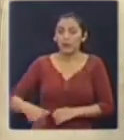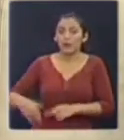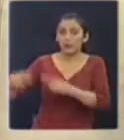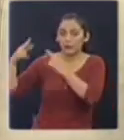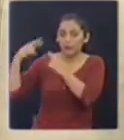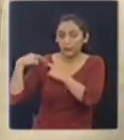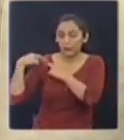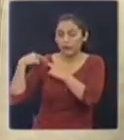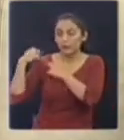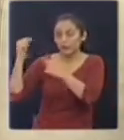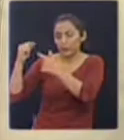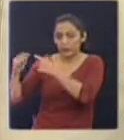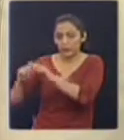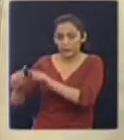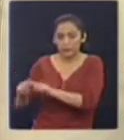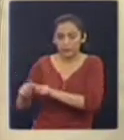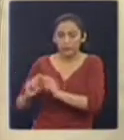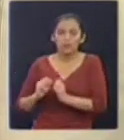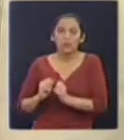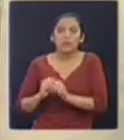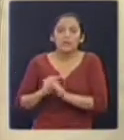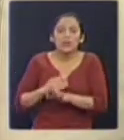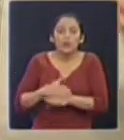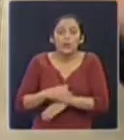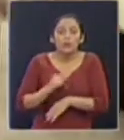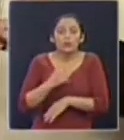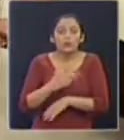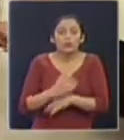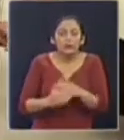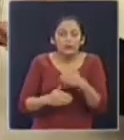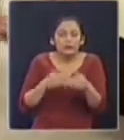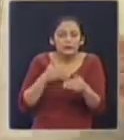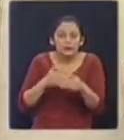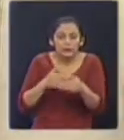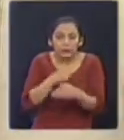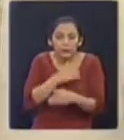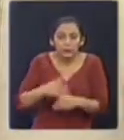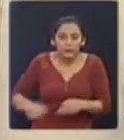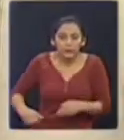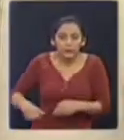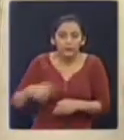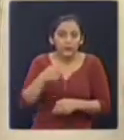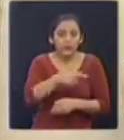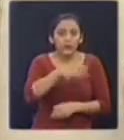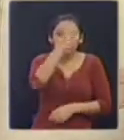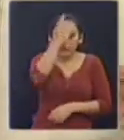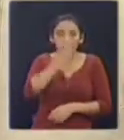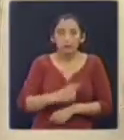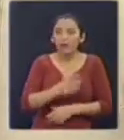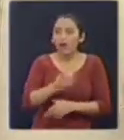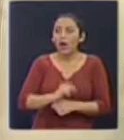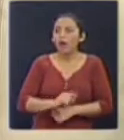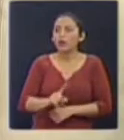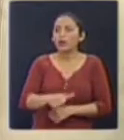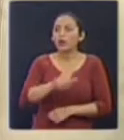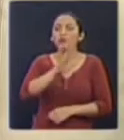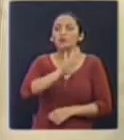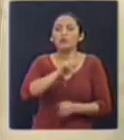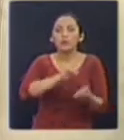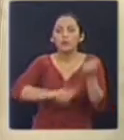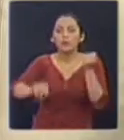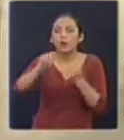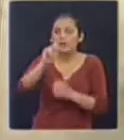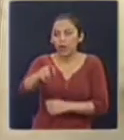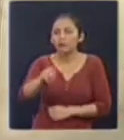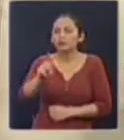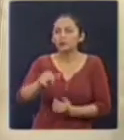de asumir funciones ya el hermano del presidente de la República fue nombrado presidente del Frente Social al ser ministro de Bienestar Social.